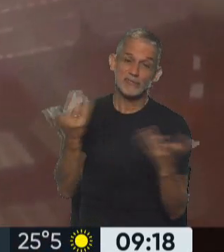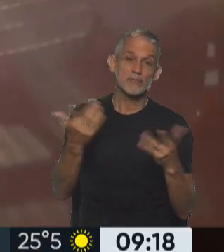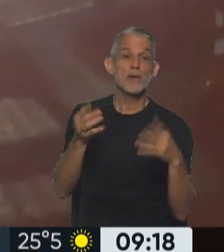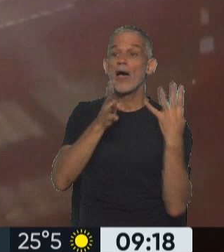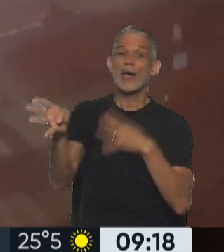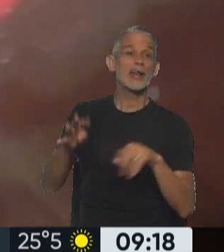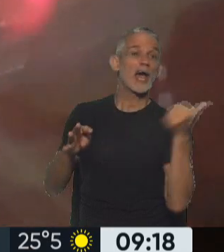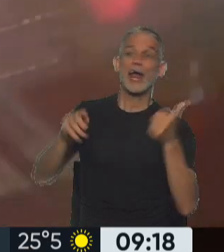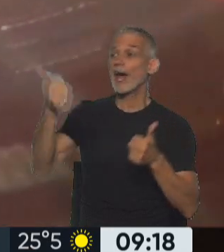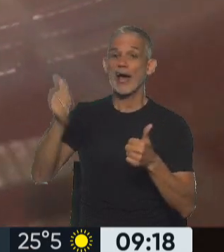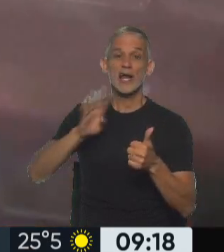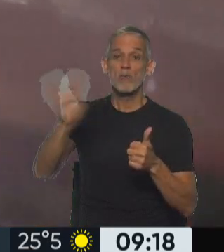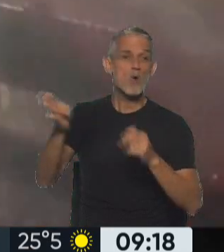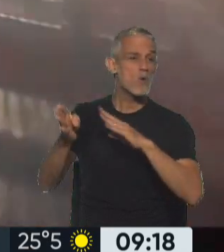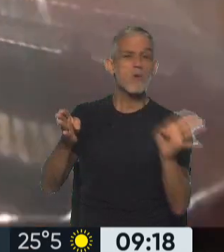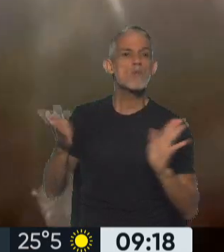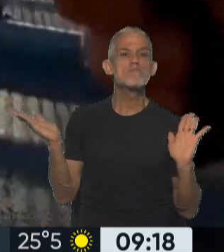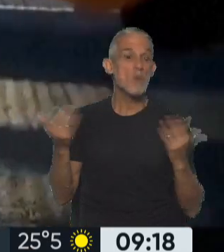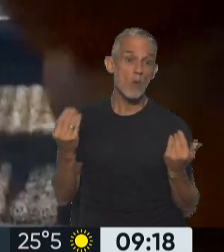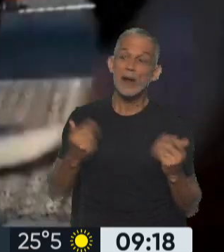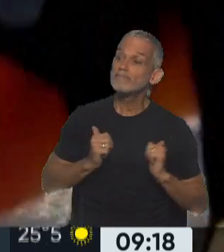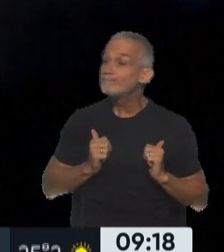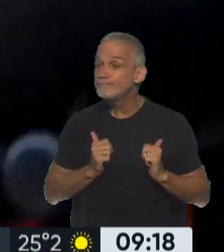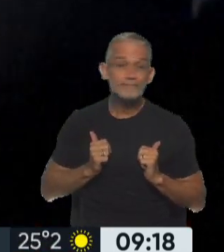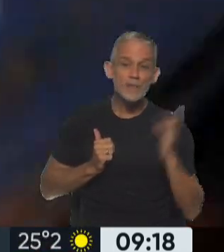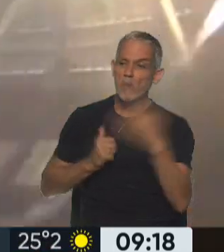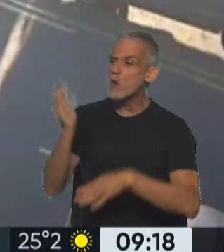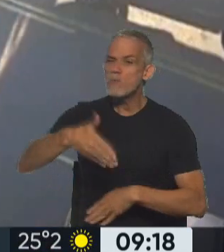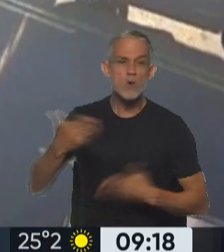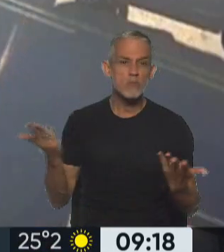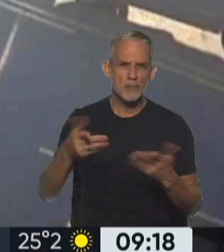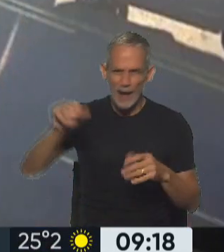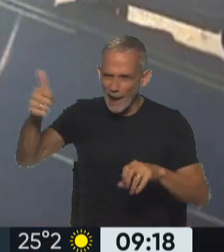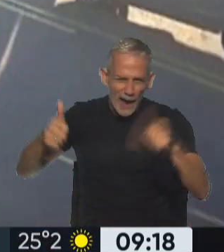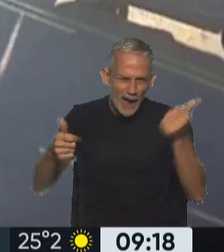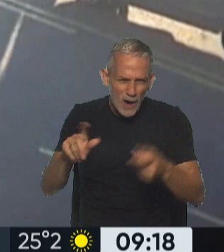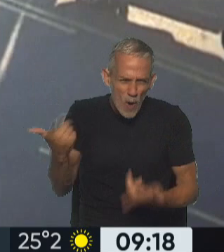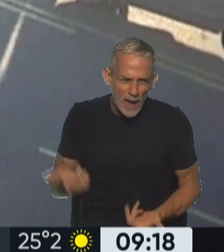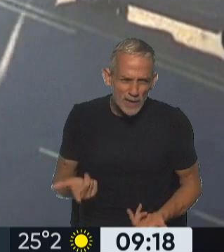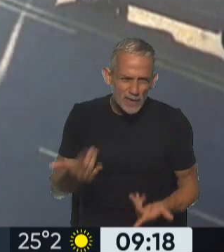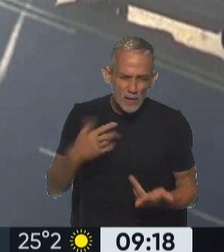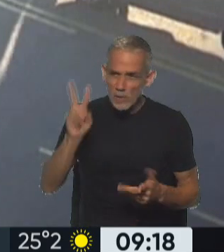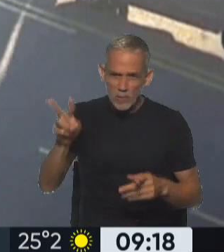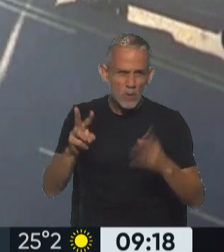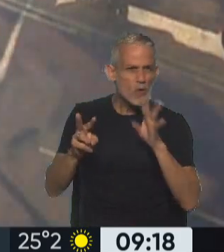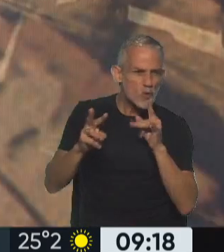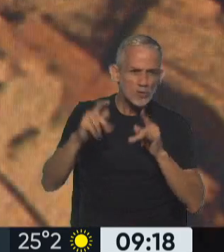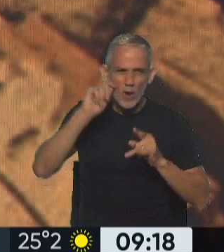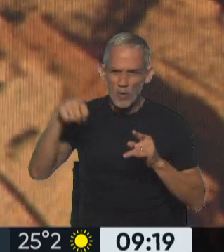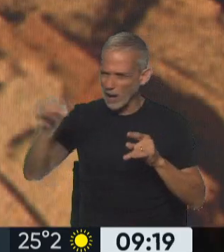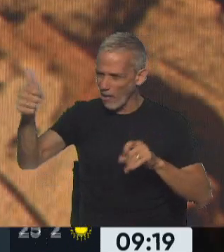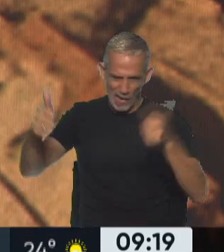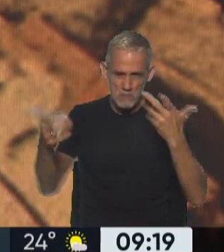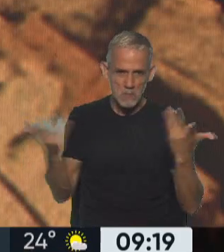gana en términos militares. El problema es que hoy no hay ningún ganador claro a la vista desde el punto de vista